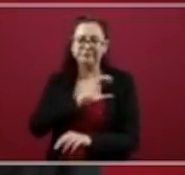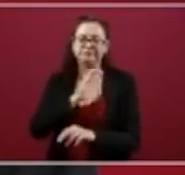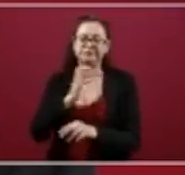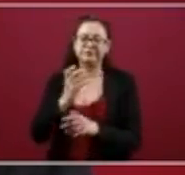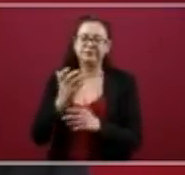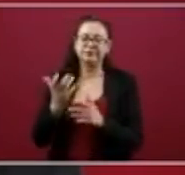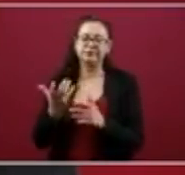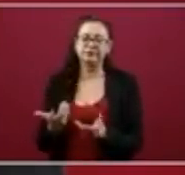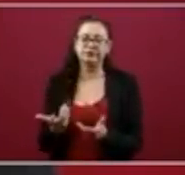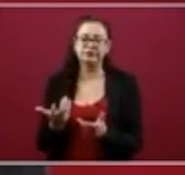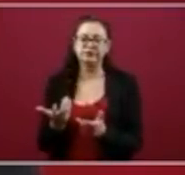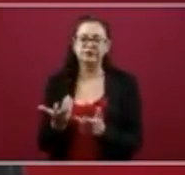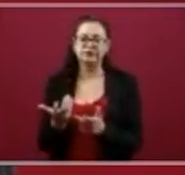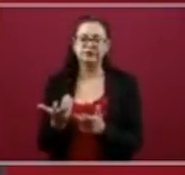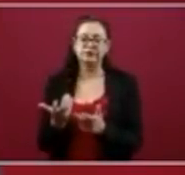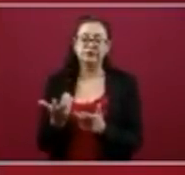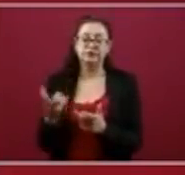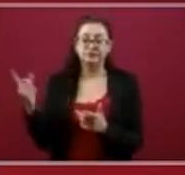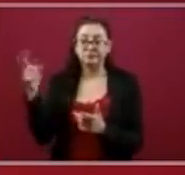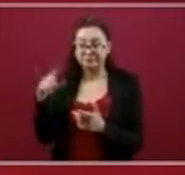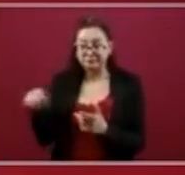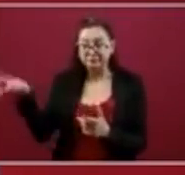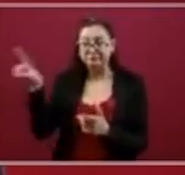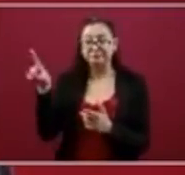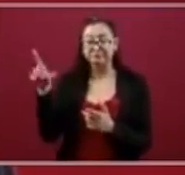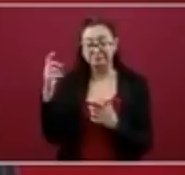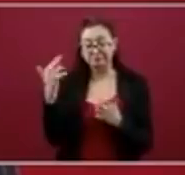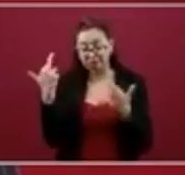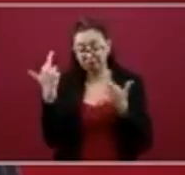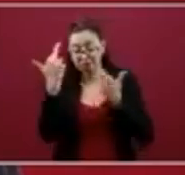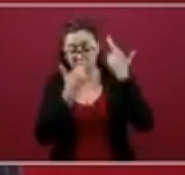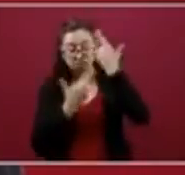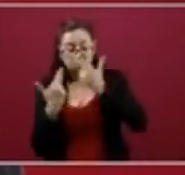de que en sus evaluaciones